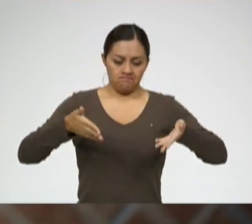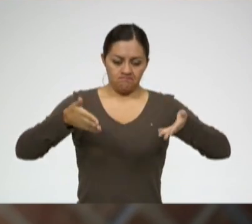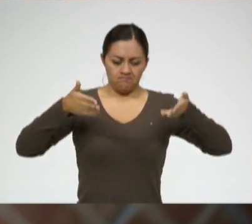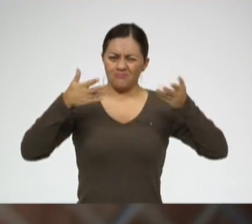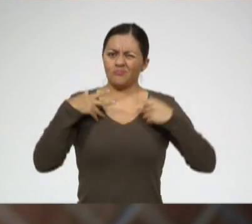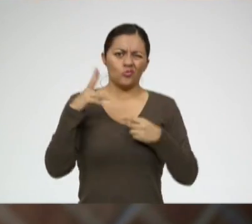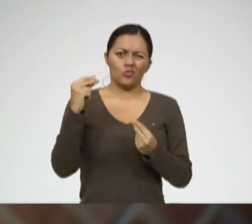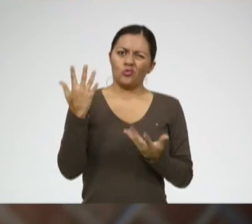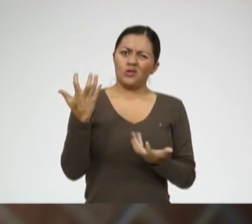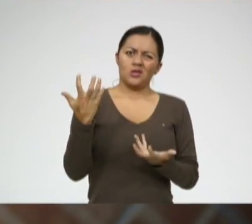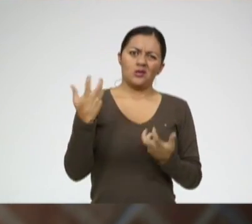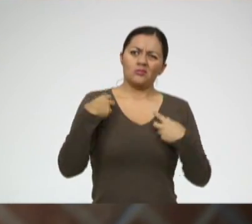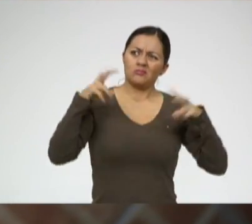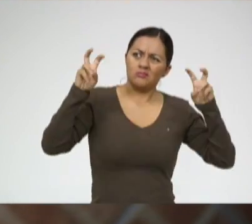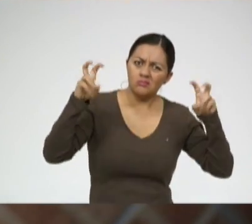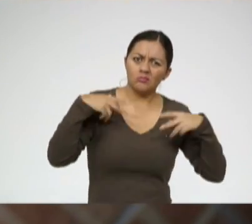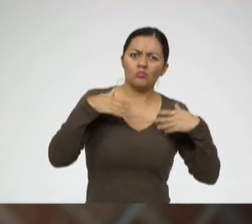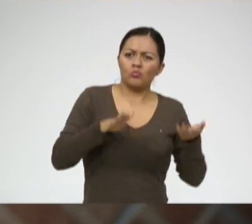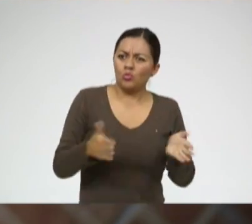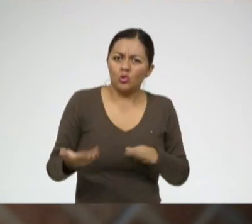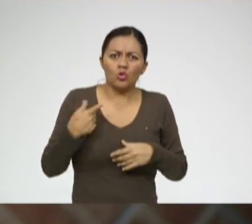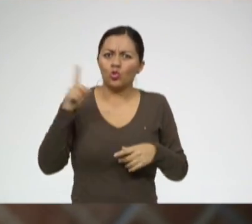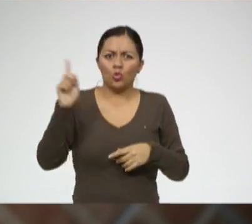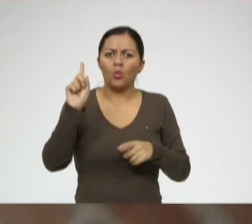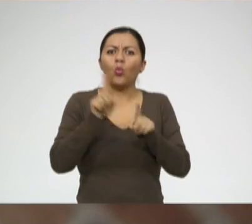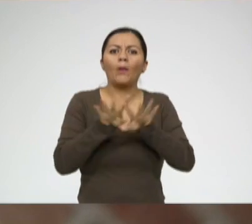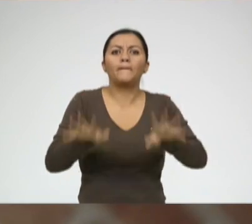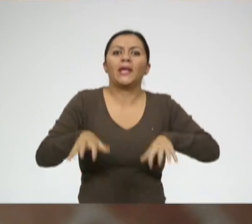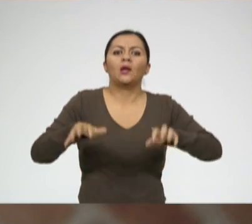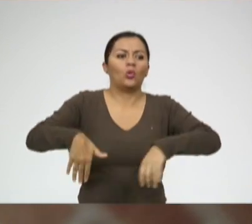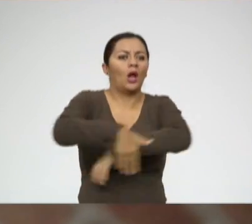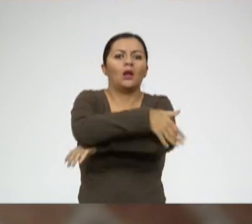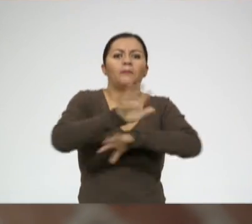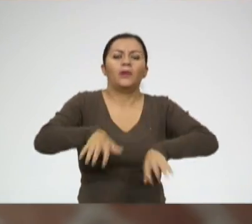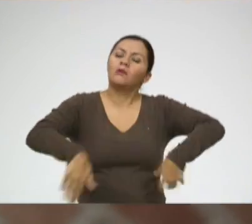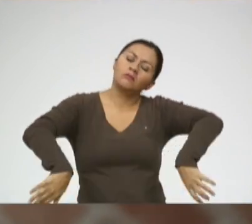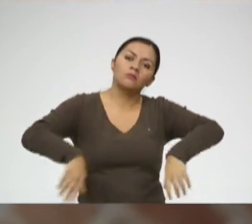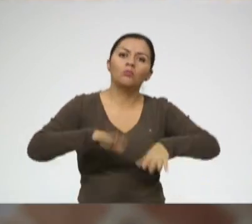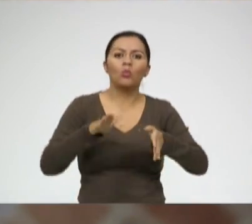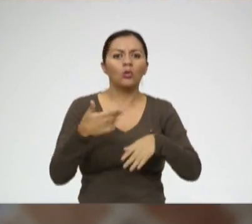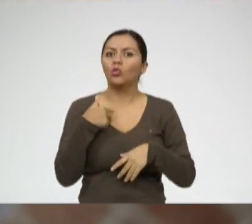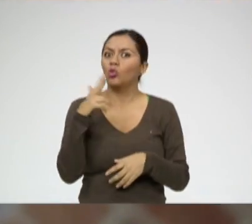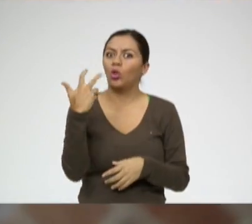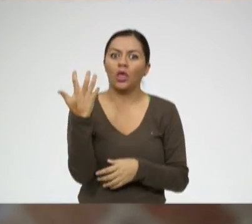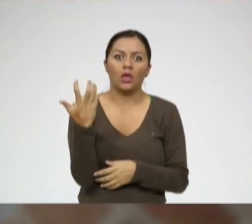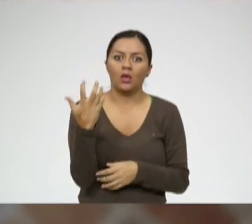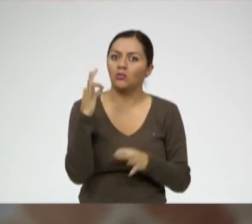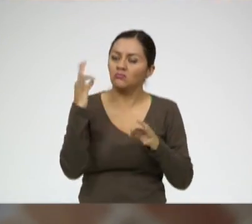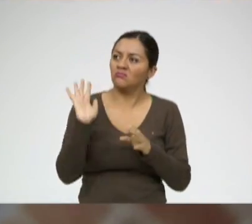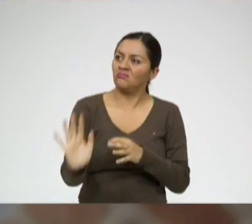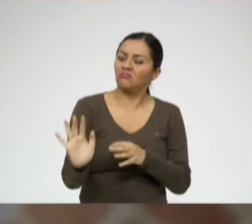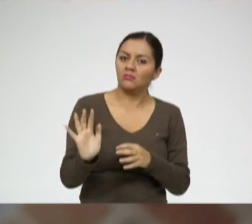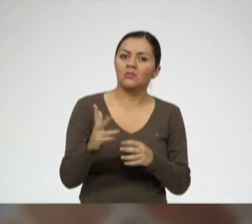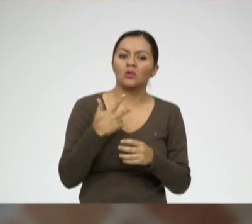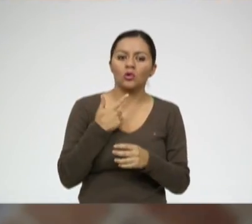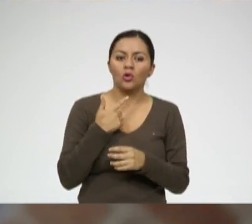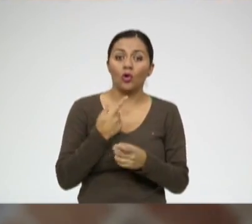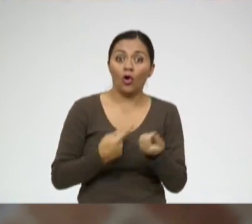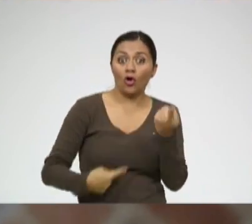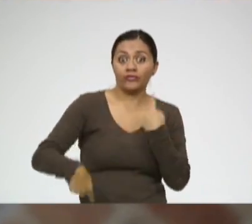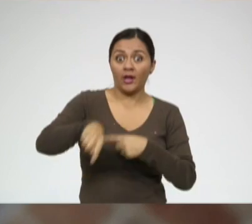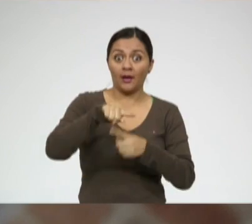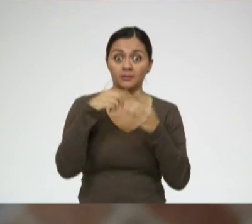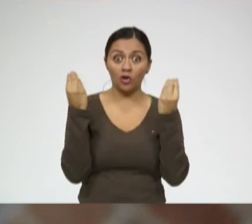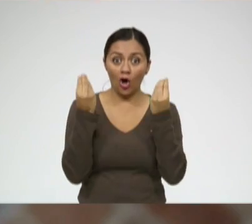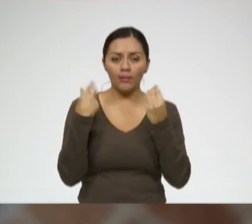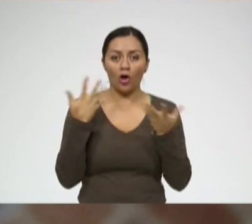para mí, yo no quiero morir como un perro en la calle, ¿no? Pasados los años y creo que si volviera a vivir no lo volviera a hacer.